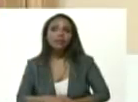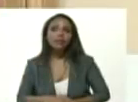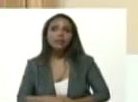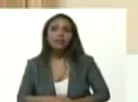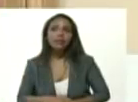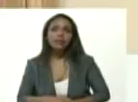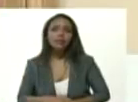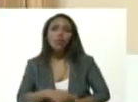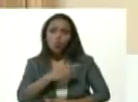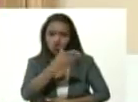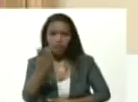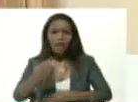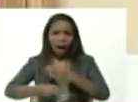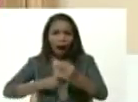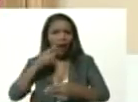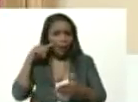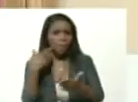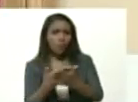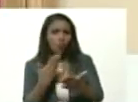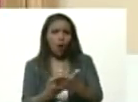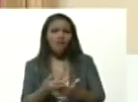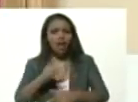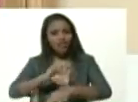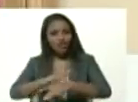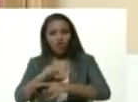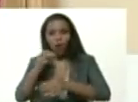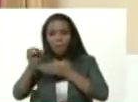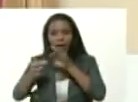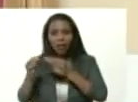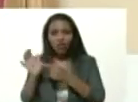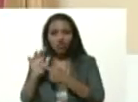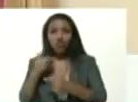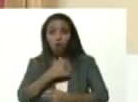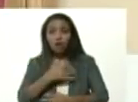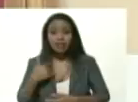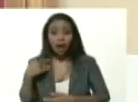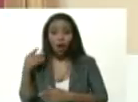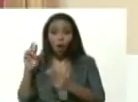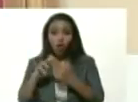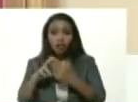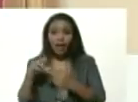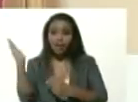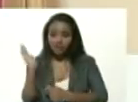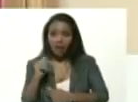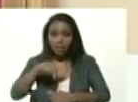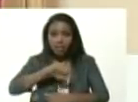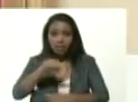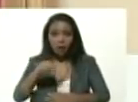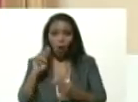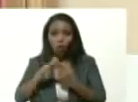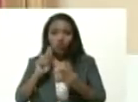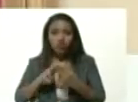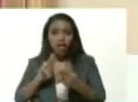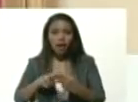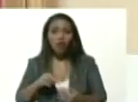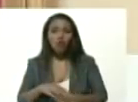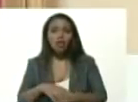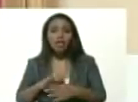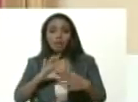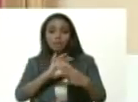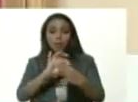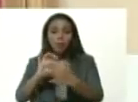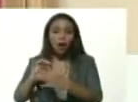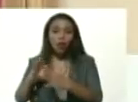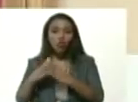Hagan la prueba, dice él, el doctor, lo tengo que conocer, le dije que viniera esta semana para conocerlo. Tenemos que conocer y articular a